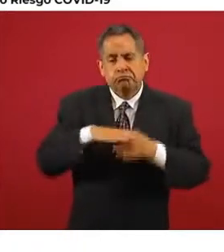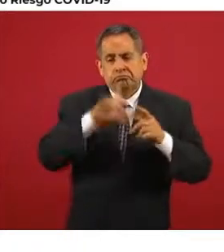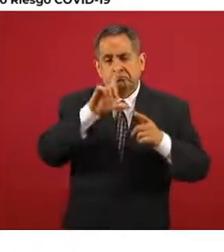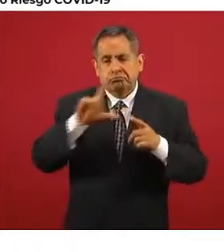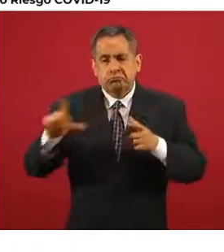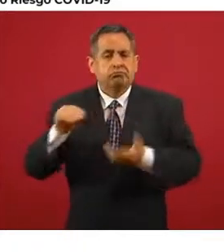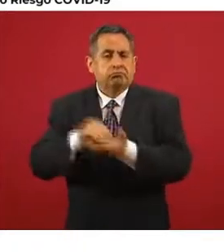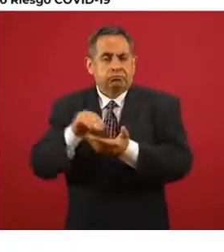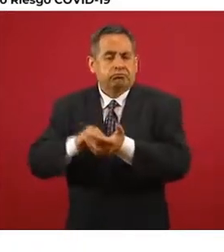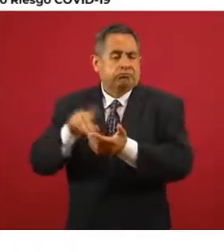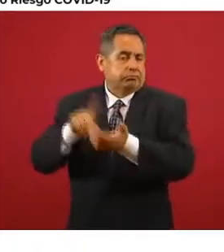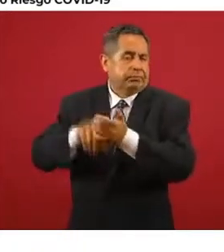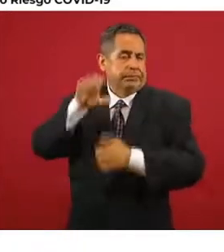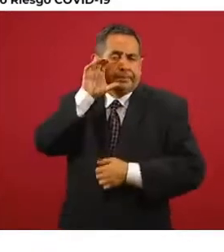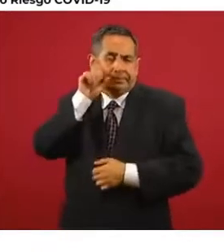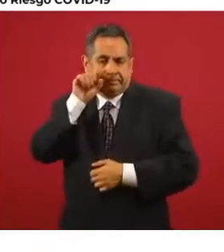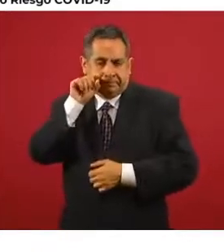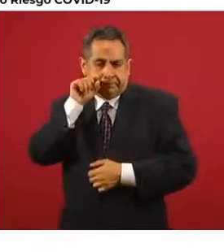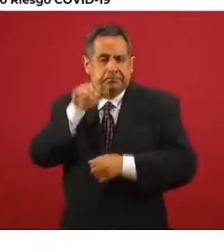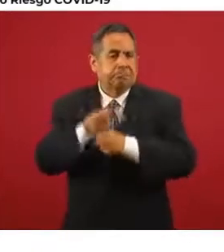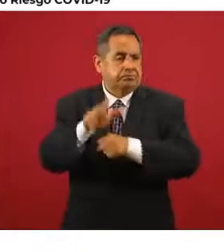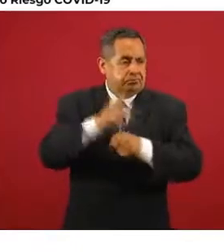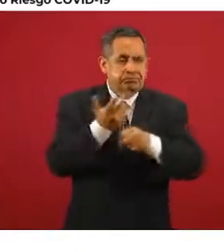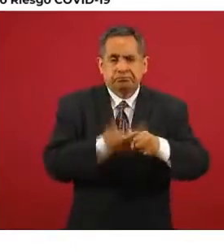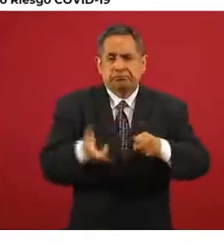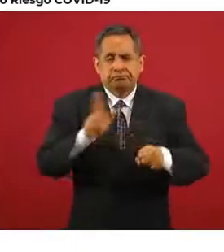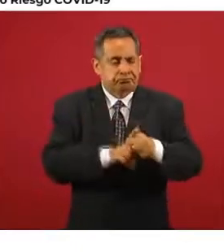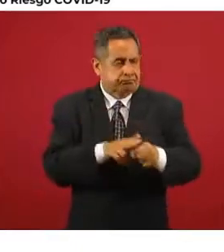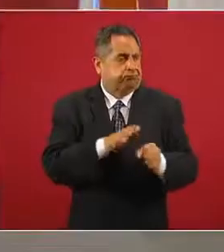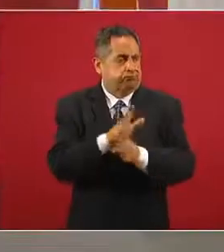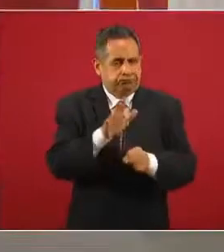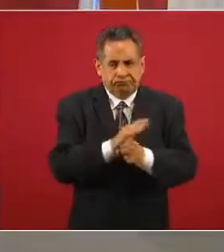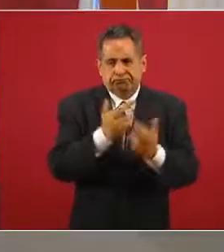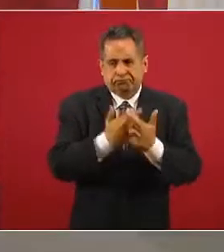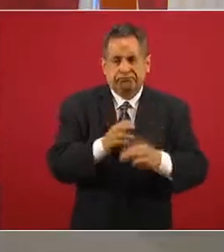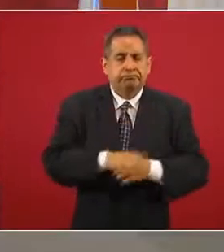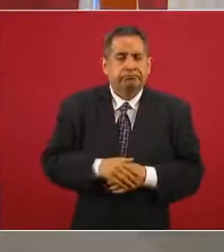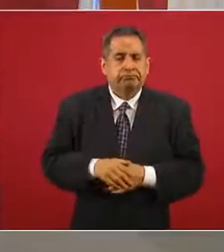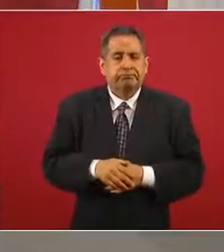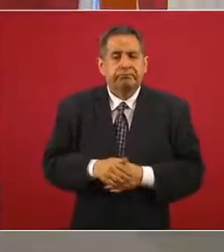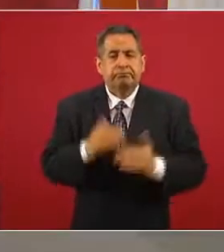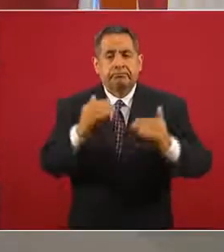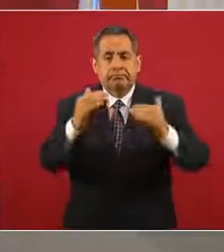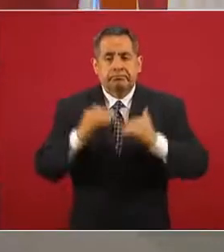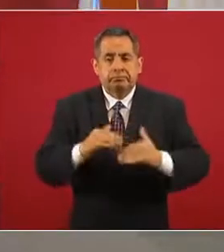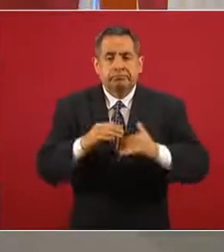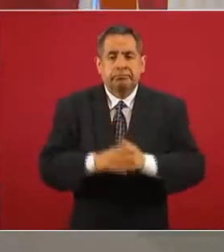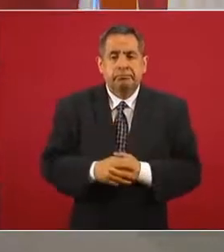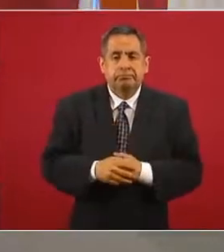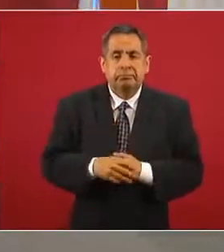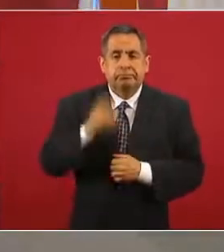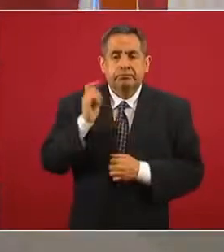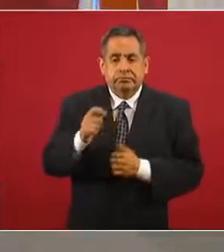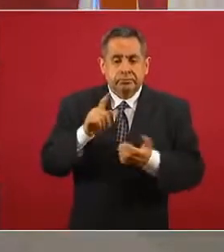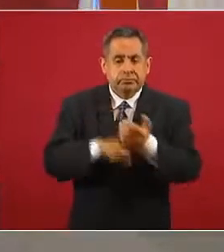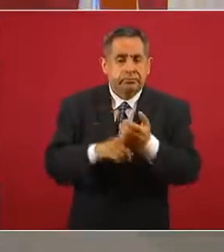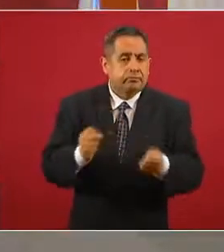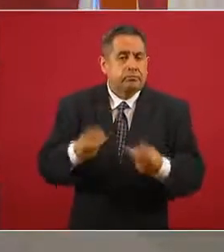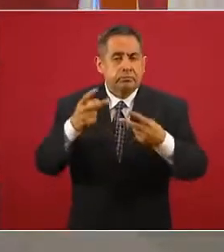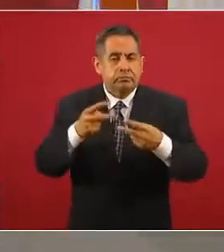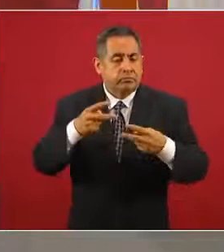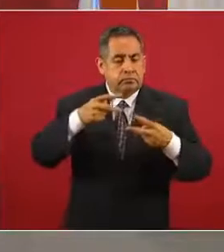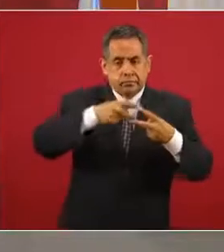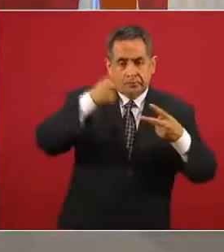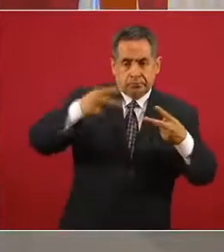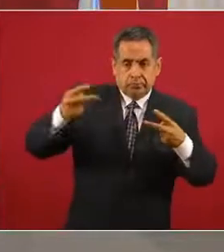en semáforo naranja y tiene una buena disponibilidad hospitalaria. Veamos Baja California, siguiente, su ocupación hospitalaria. En